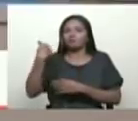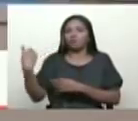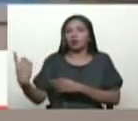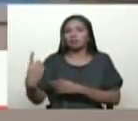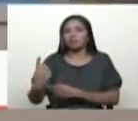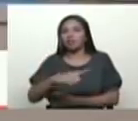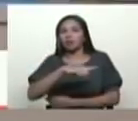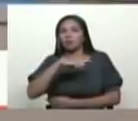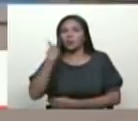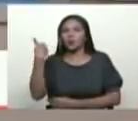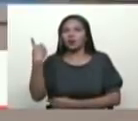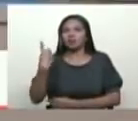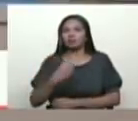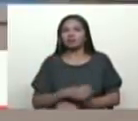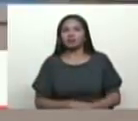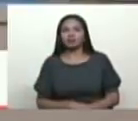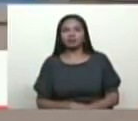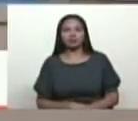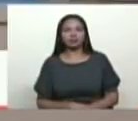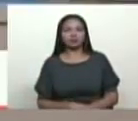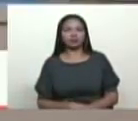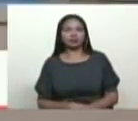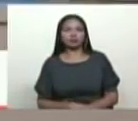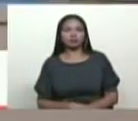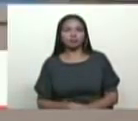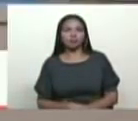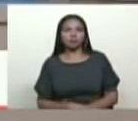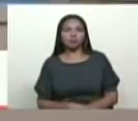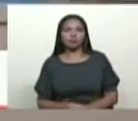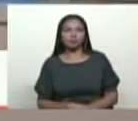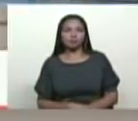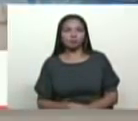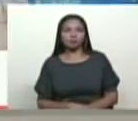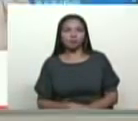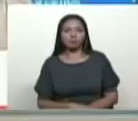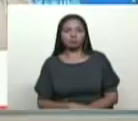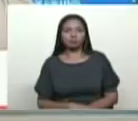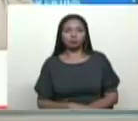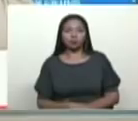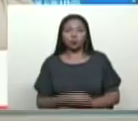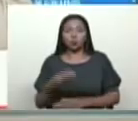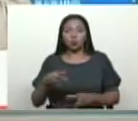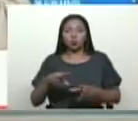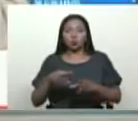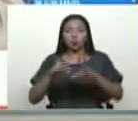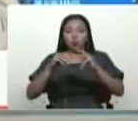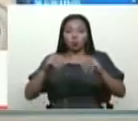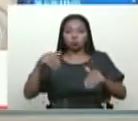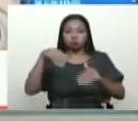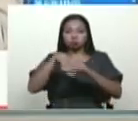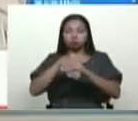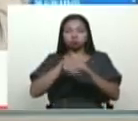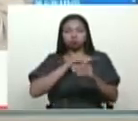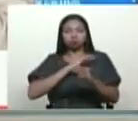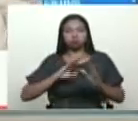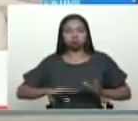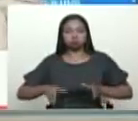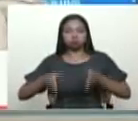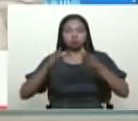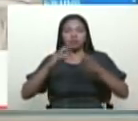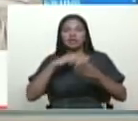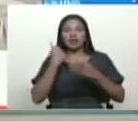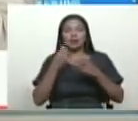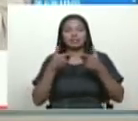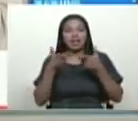imperialistas. ¡Muerte! Lo entierran y le dejan solo la cabeza libre al cristiano.